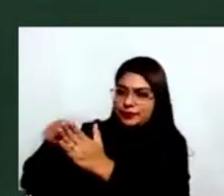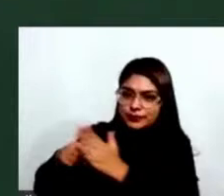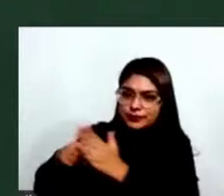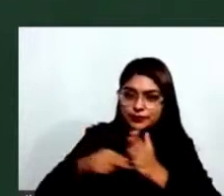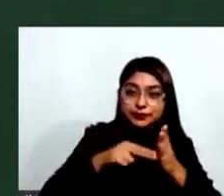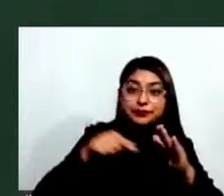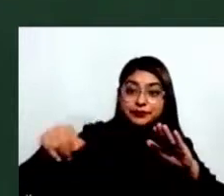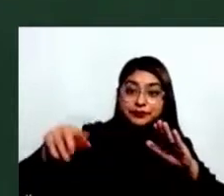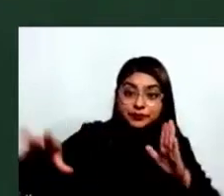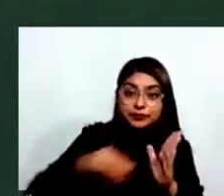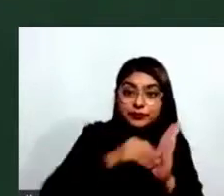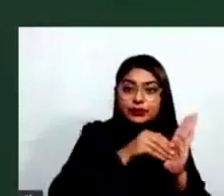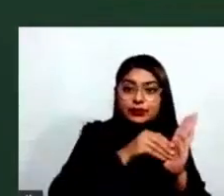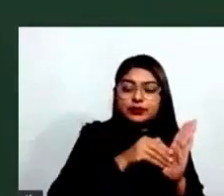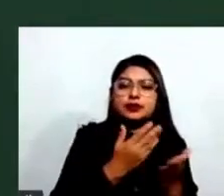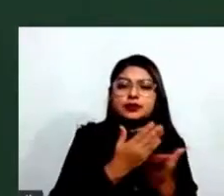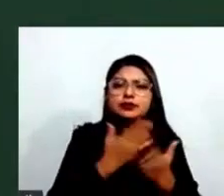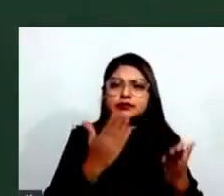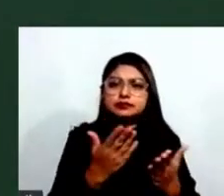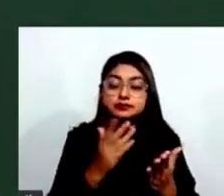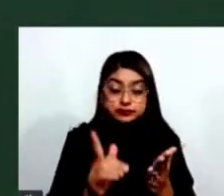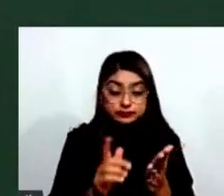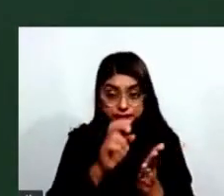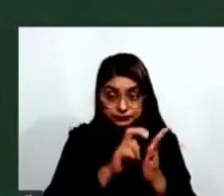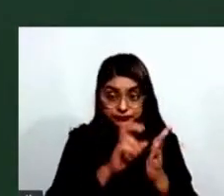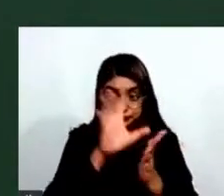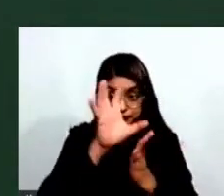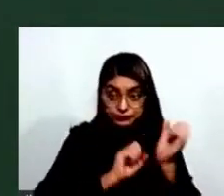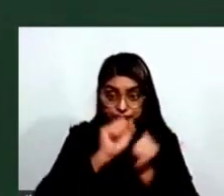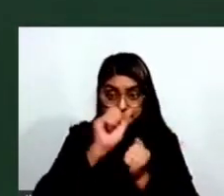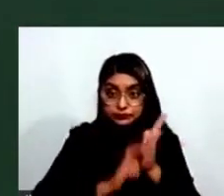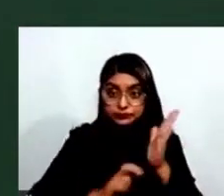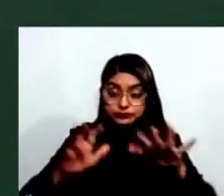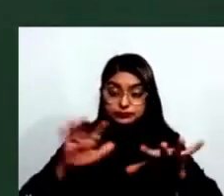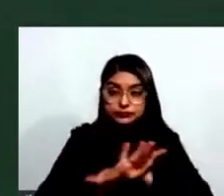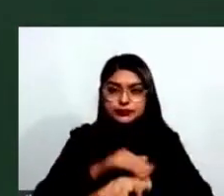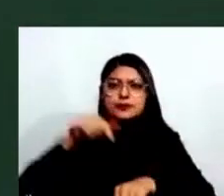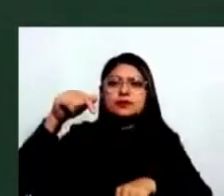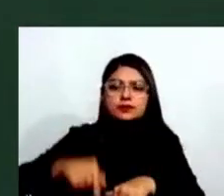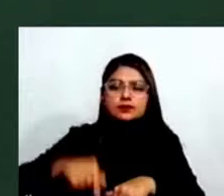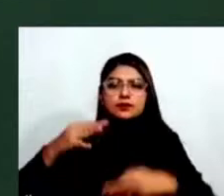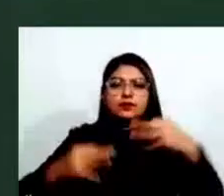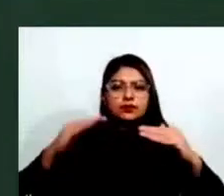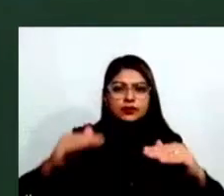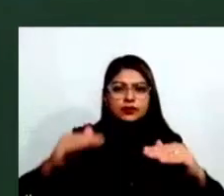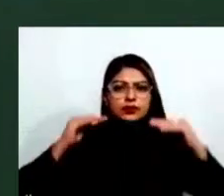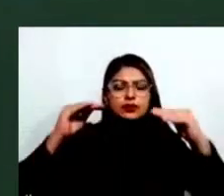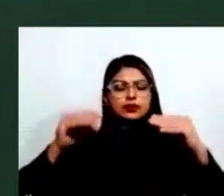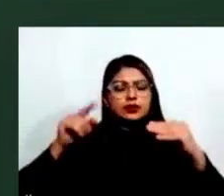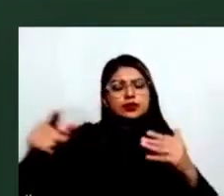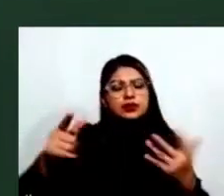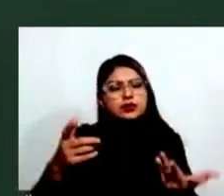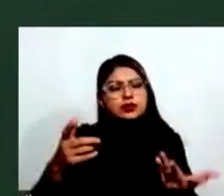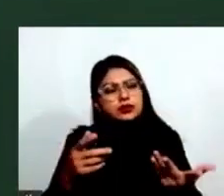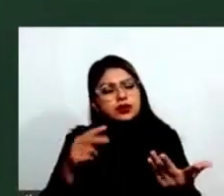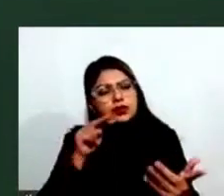contexto de esta reforma, la Suprema Corte ha interpretado que las